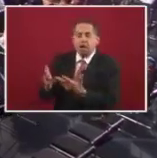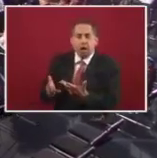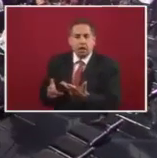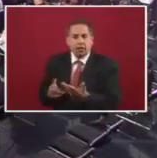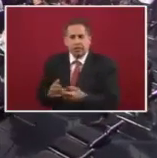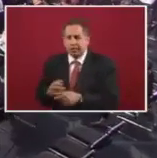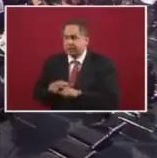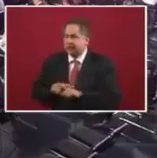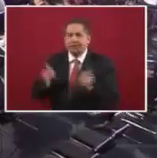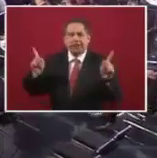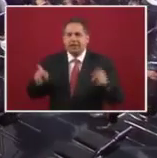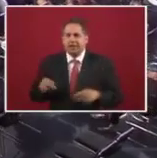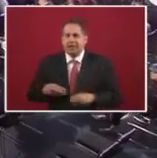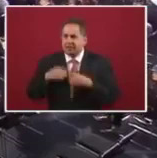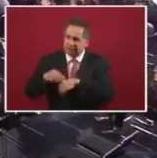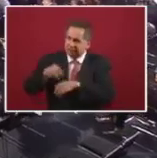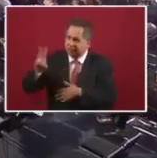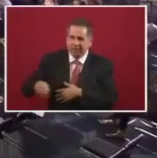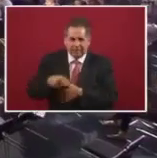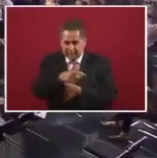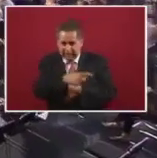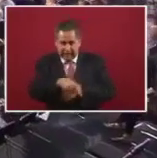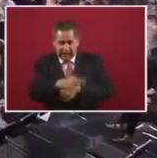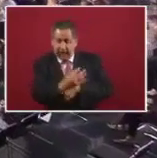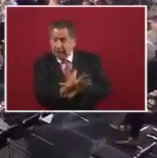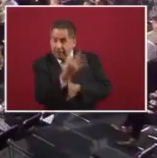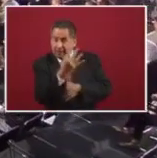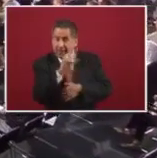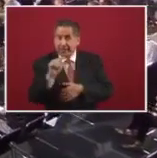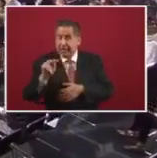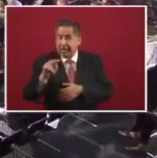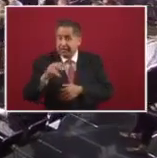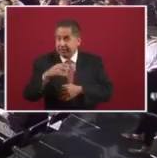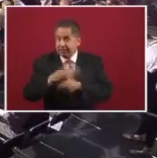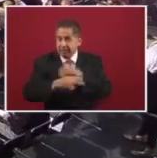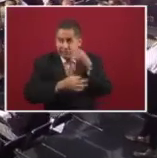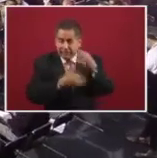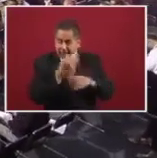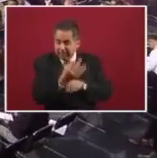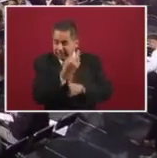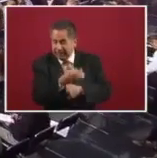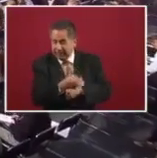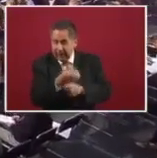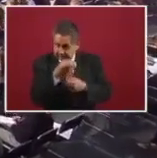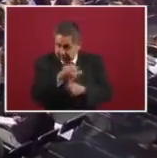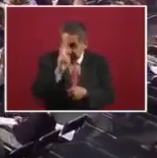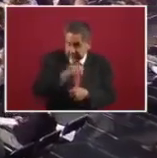No, no es así, nada más, puro traje, ¿no?